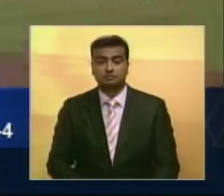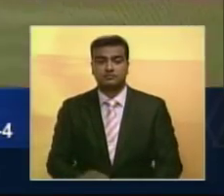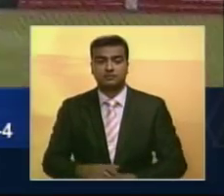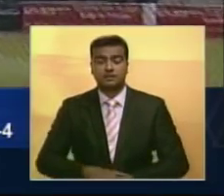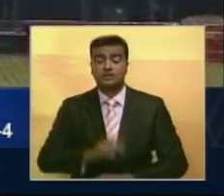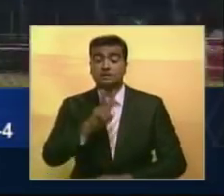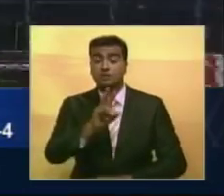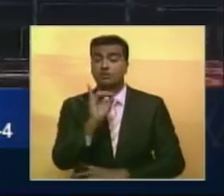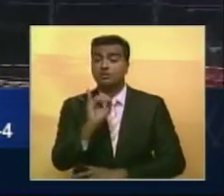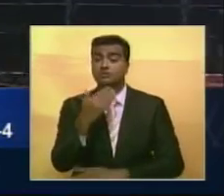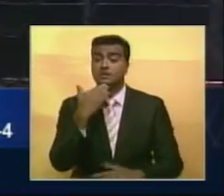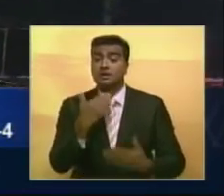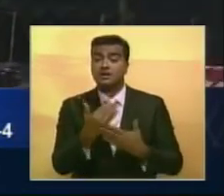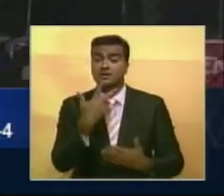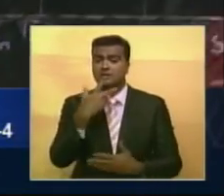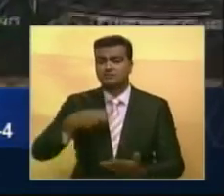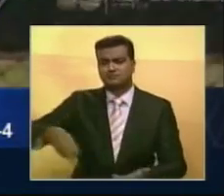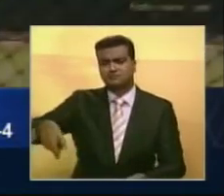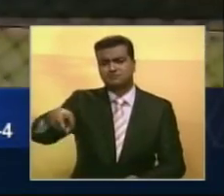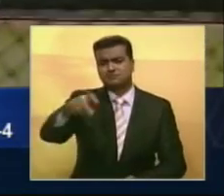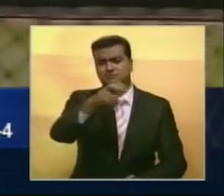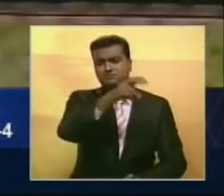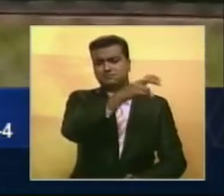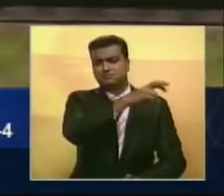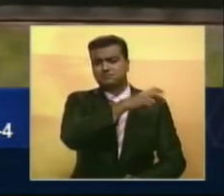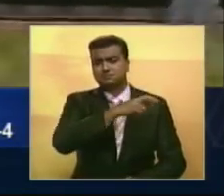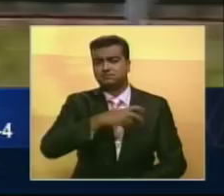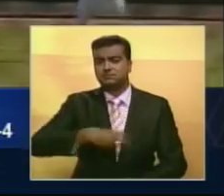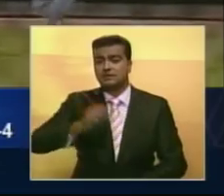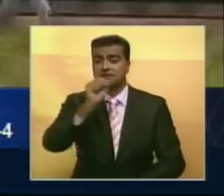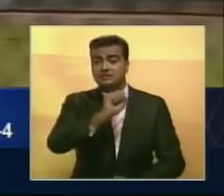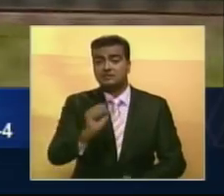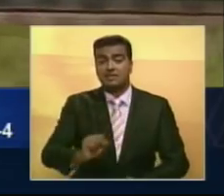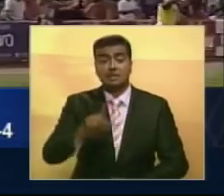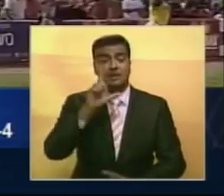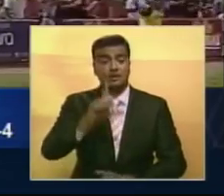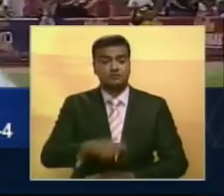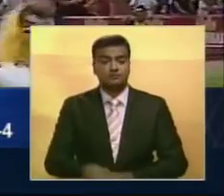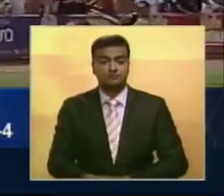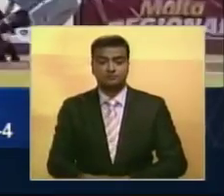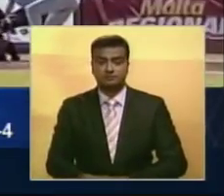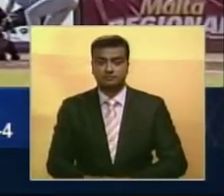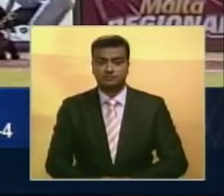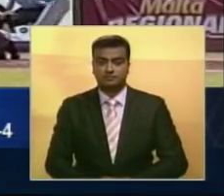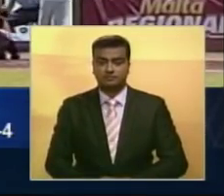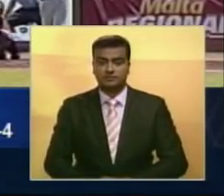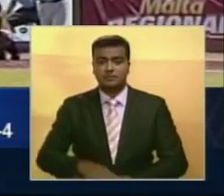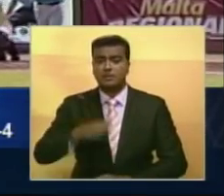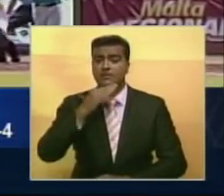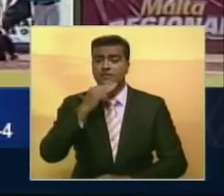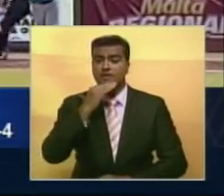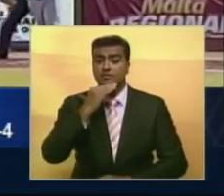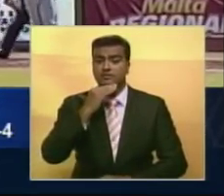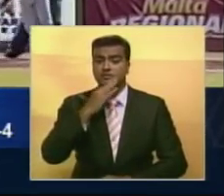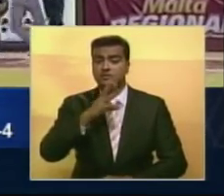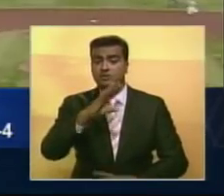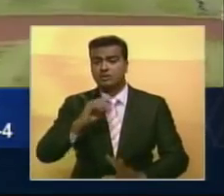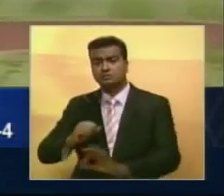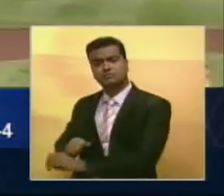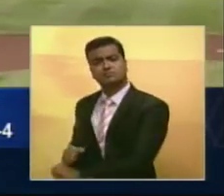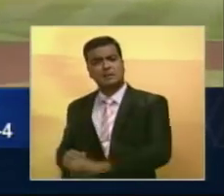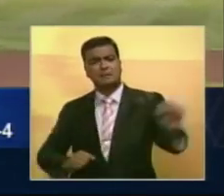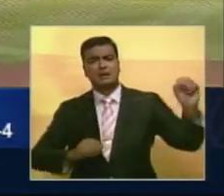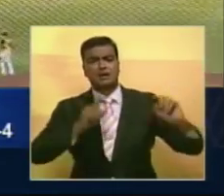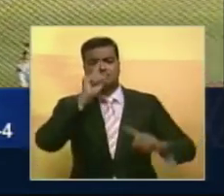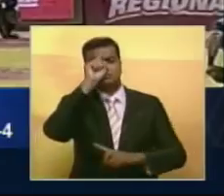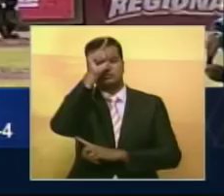el segundo inning gracias a un triple de Sandy León, con el que anotó Eduardo Escobar y Josmi Pinto. Bravo descontó en el 6º capítulo con jonrón